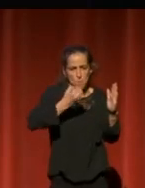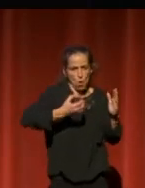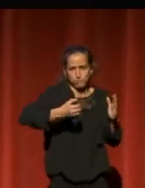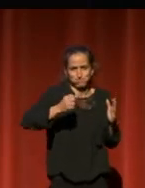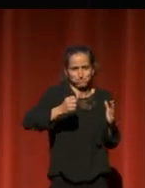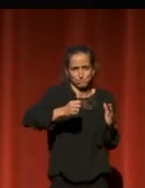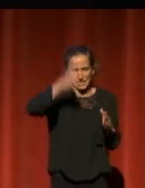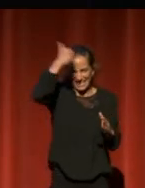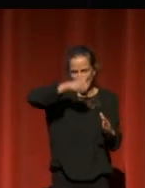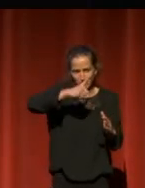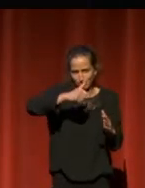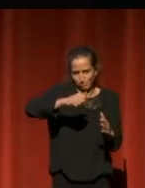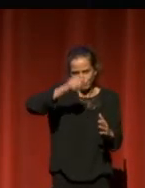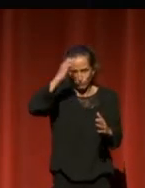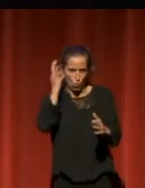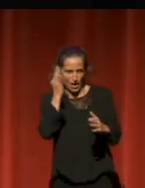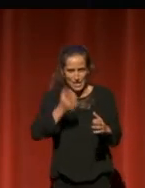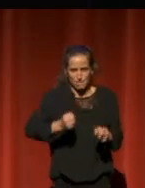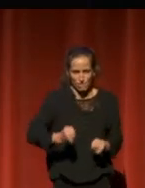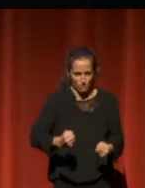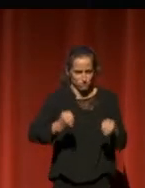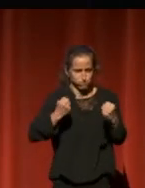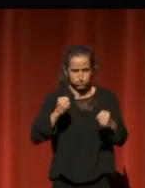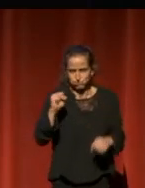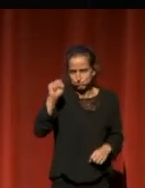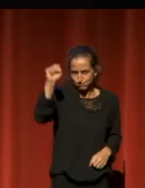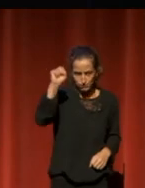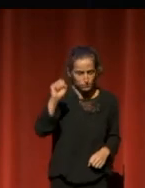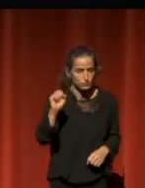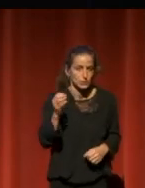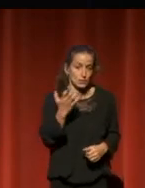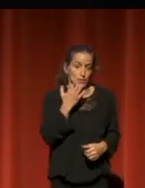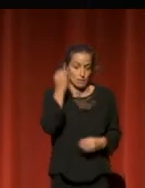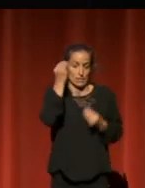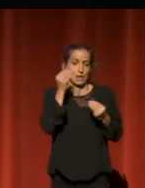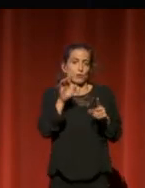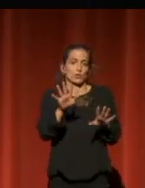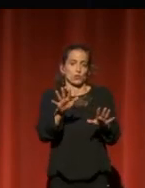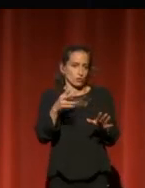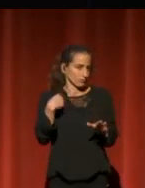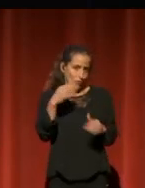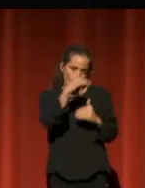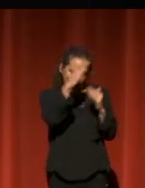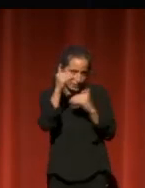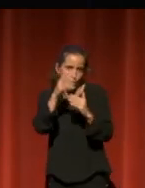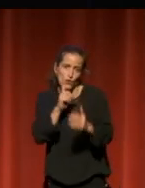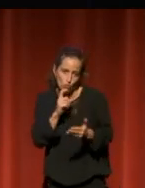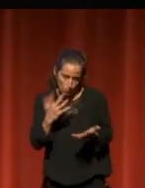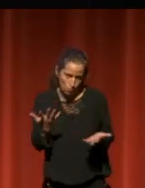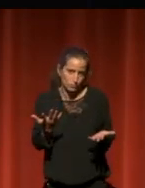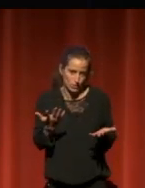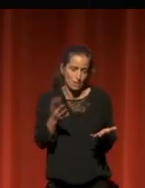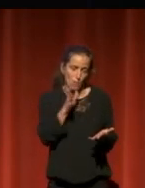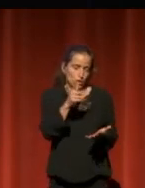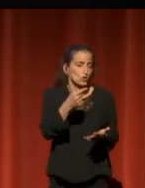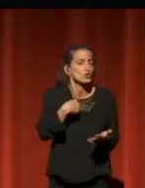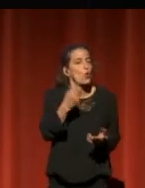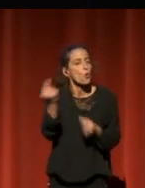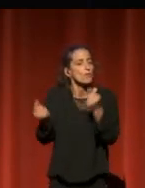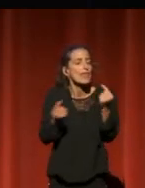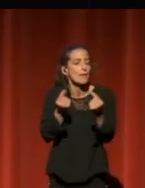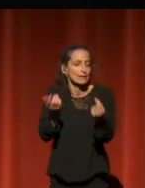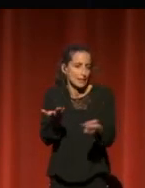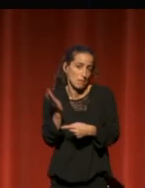todo eso, recordad que en los centros de salud hay muchísimos profesionales atendiendo a todas esas cuestiones. Bueno, por eso yo planteo el debate porque,